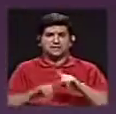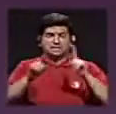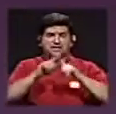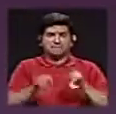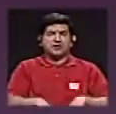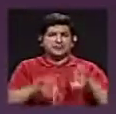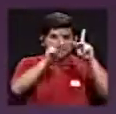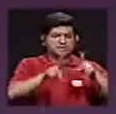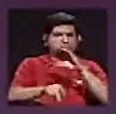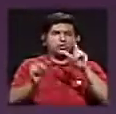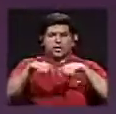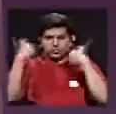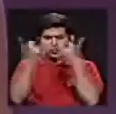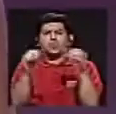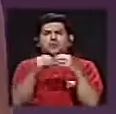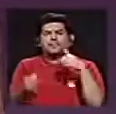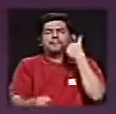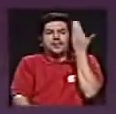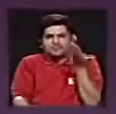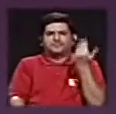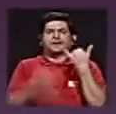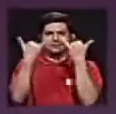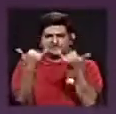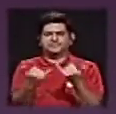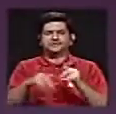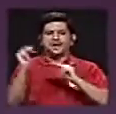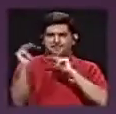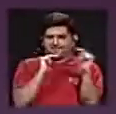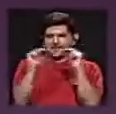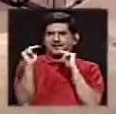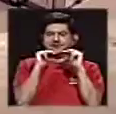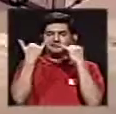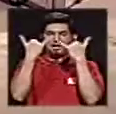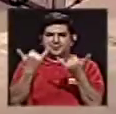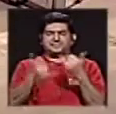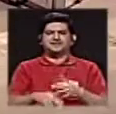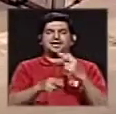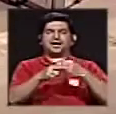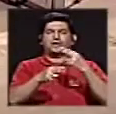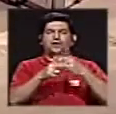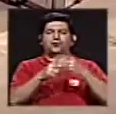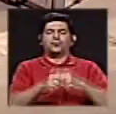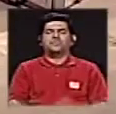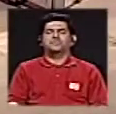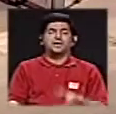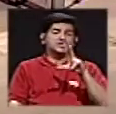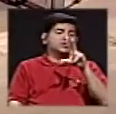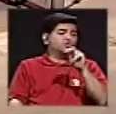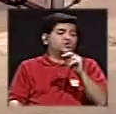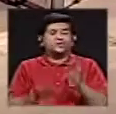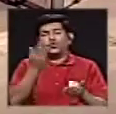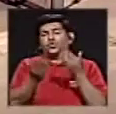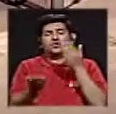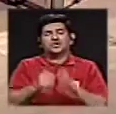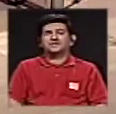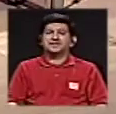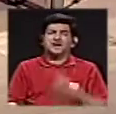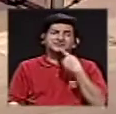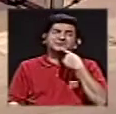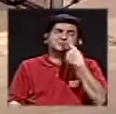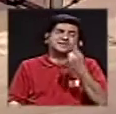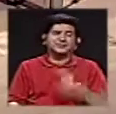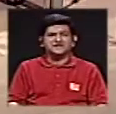porque pues es más fácil negociar ya con nombres y no con decir